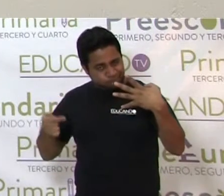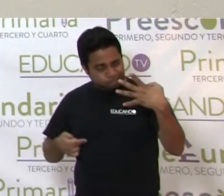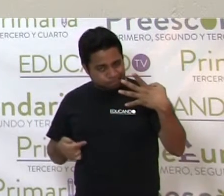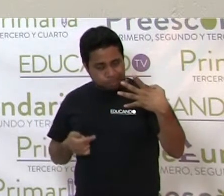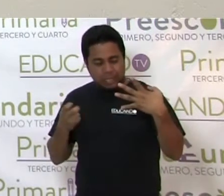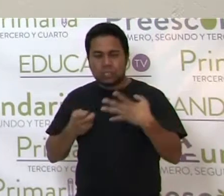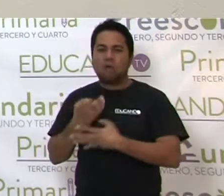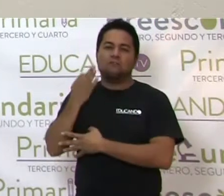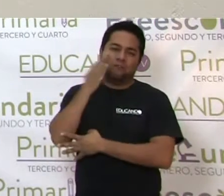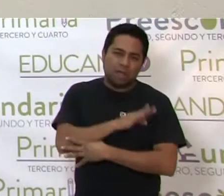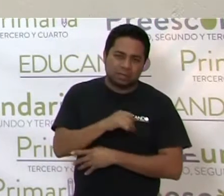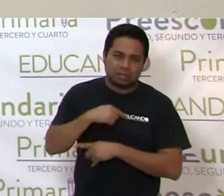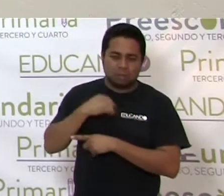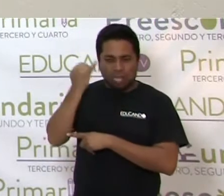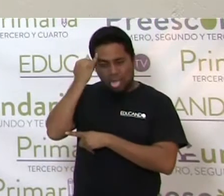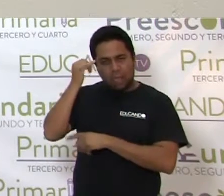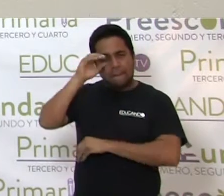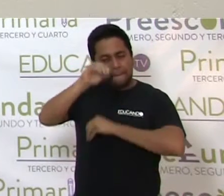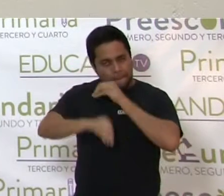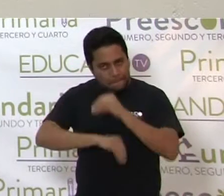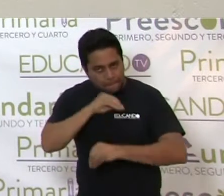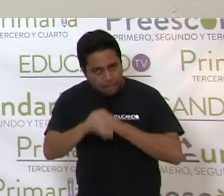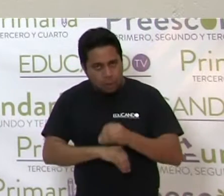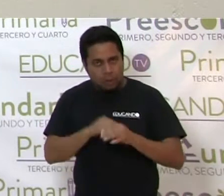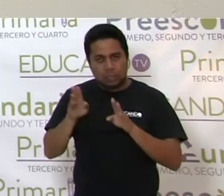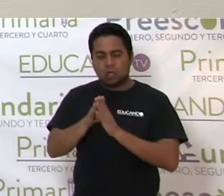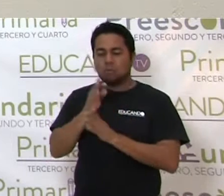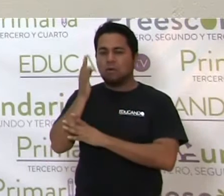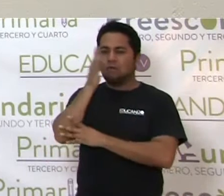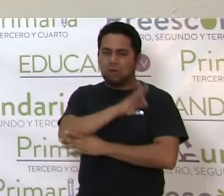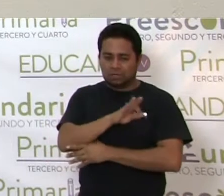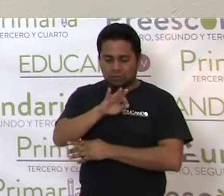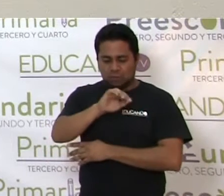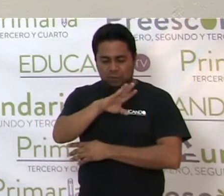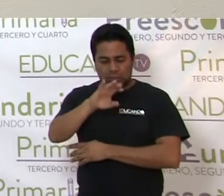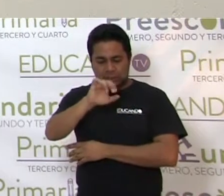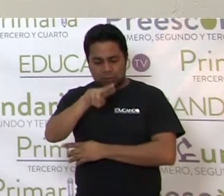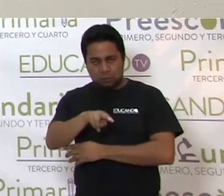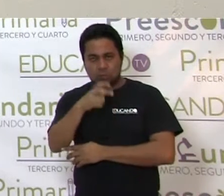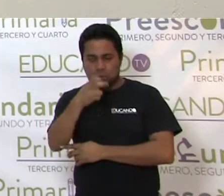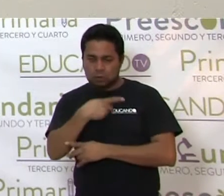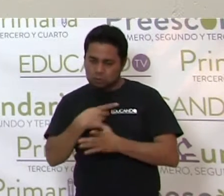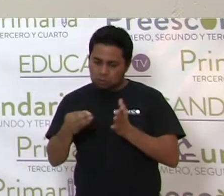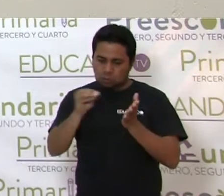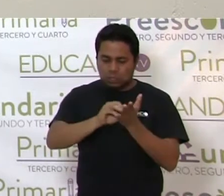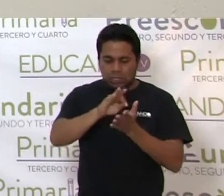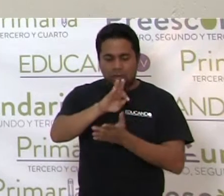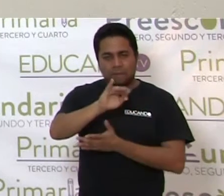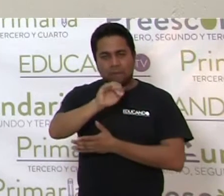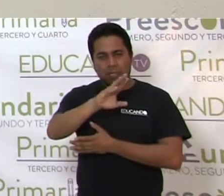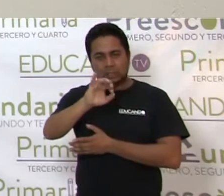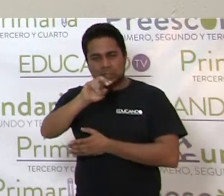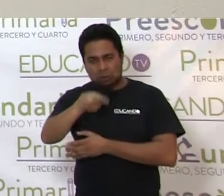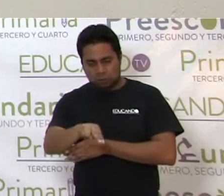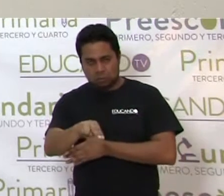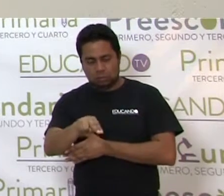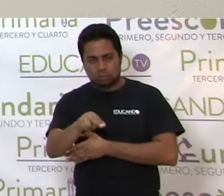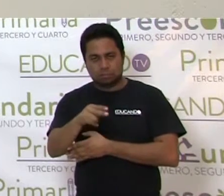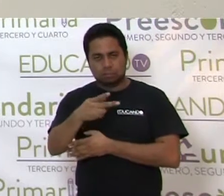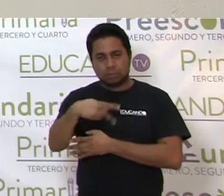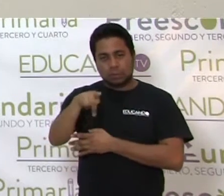verdad, todo lo que es mentira, todo lo que es ficción. Por eso el género se llama ficción.